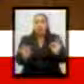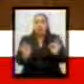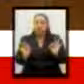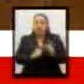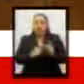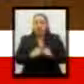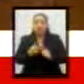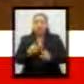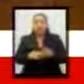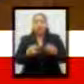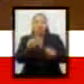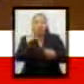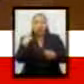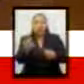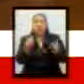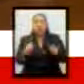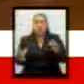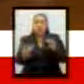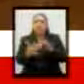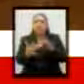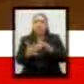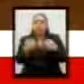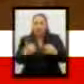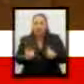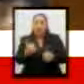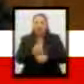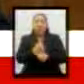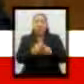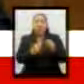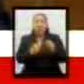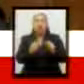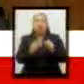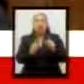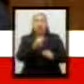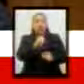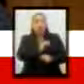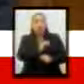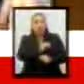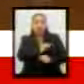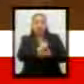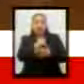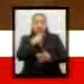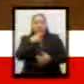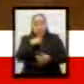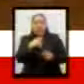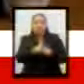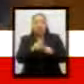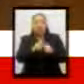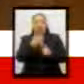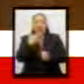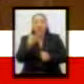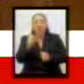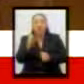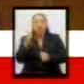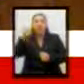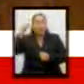es que muchos de ellos están vinculados funcionalmente a otros sectores. El tema de mejorar